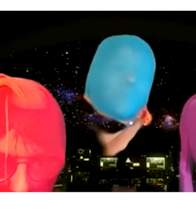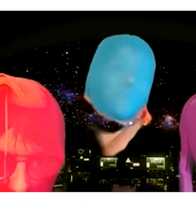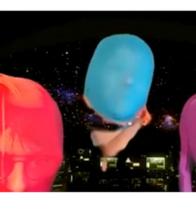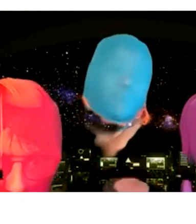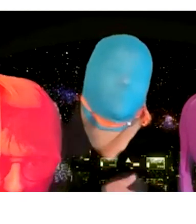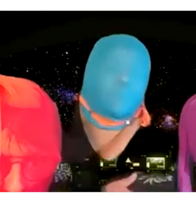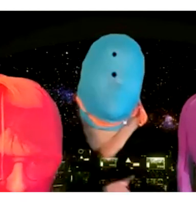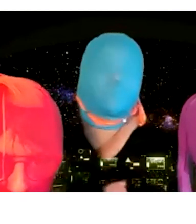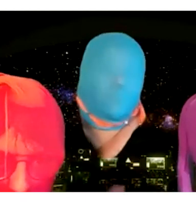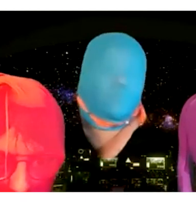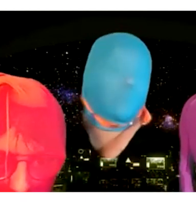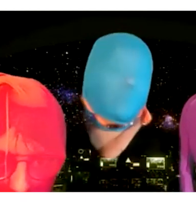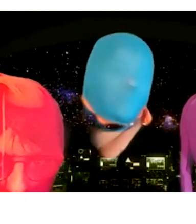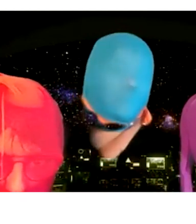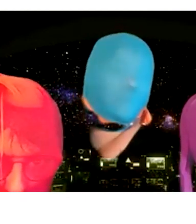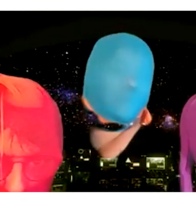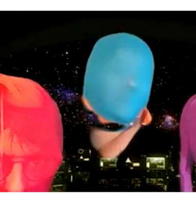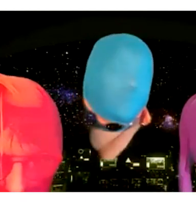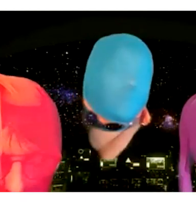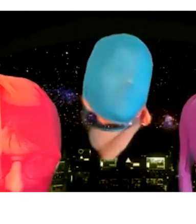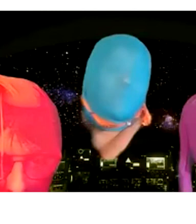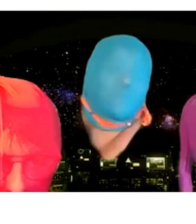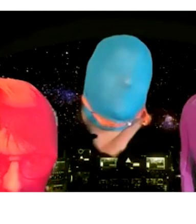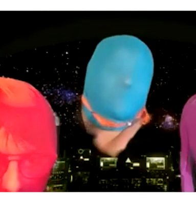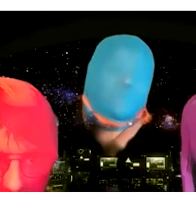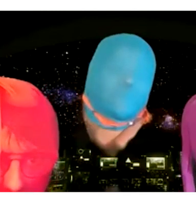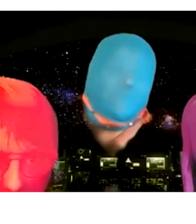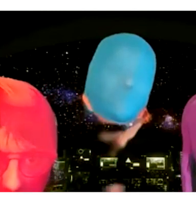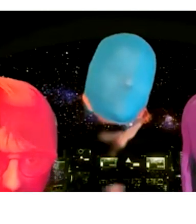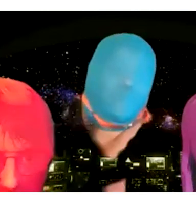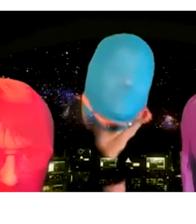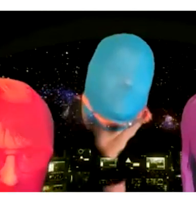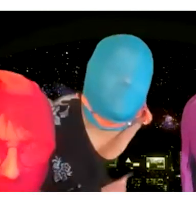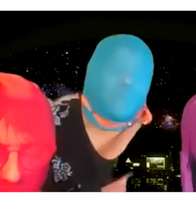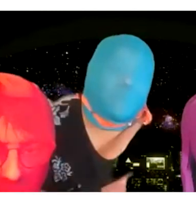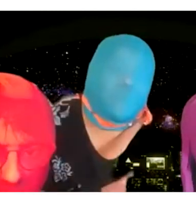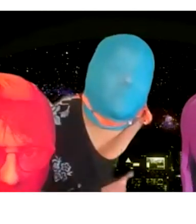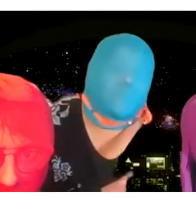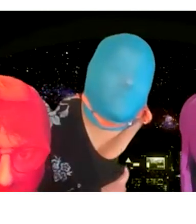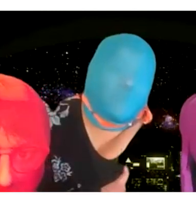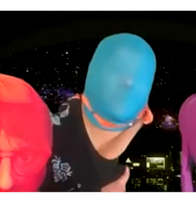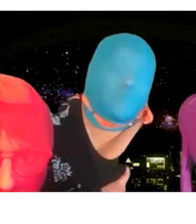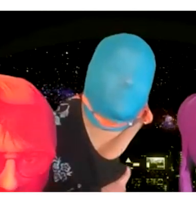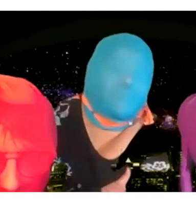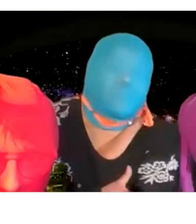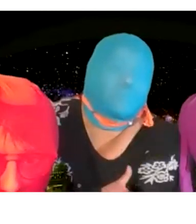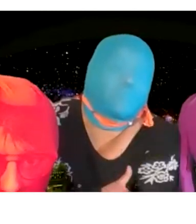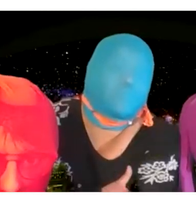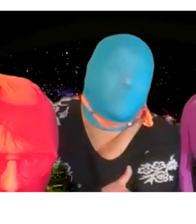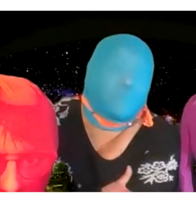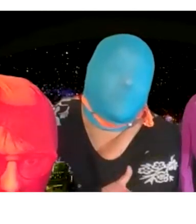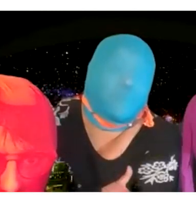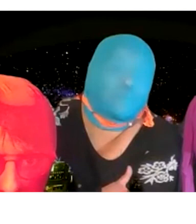personas, como sabemos, o sea, volviendo al tema de leaks activistas medioambientales, pues hay